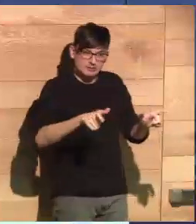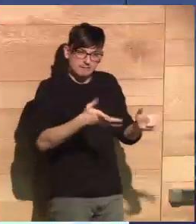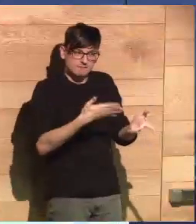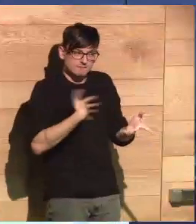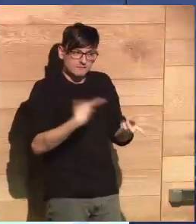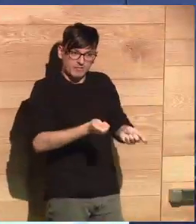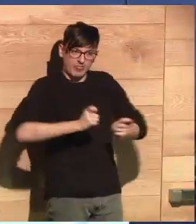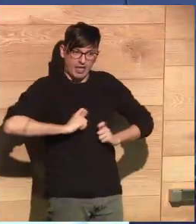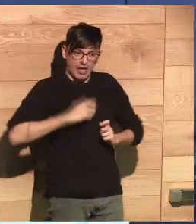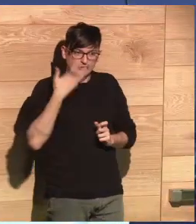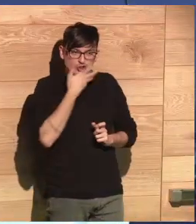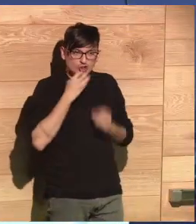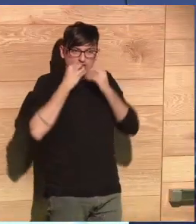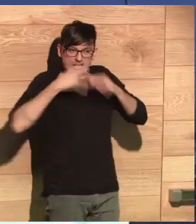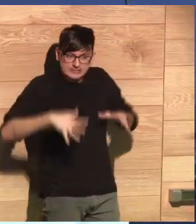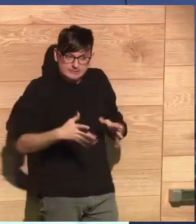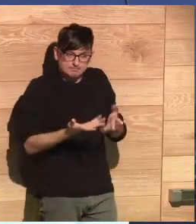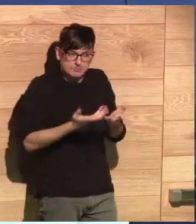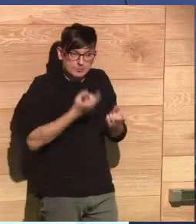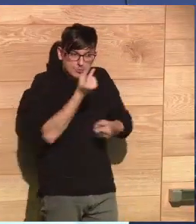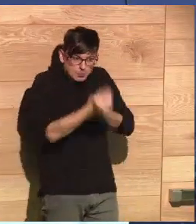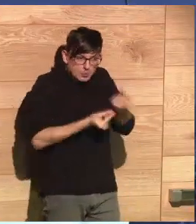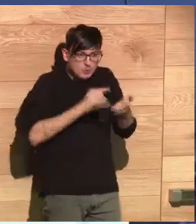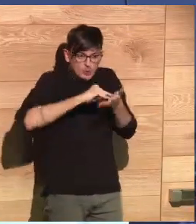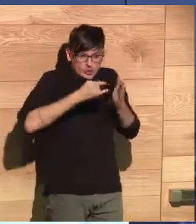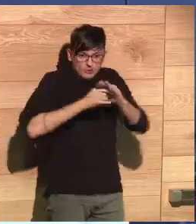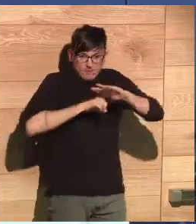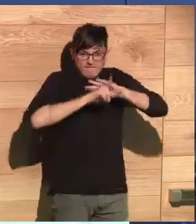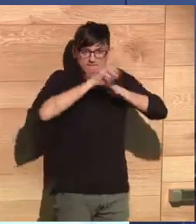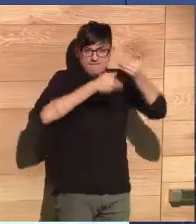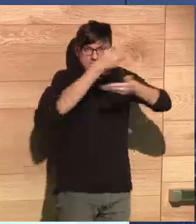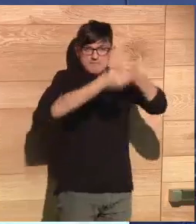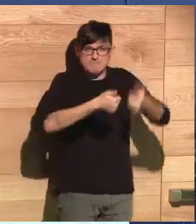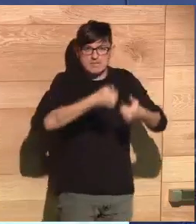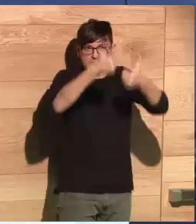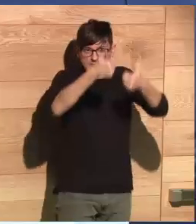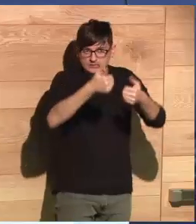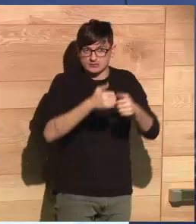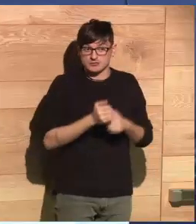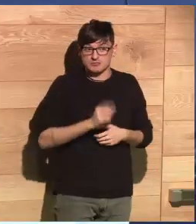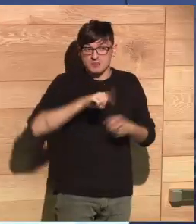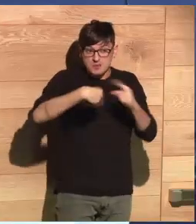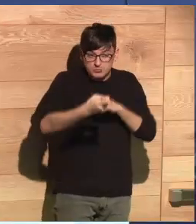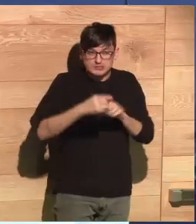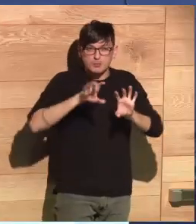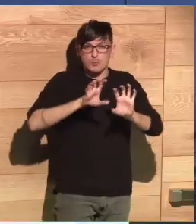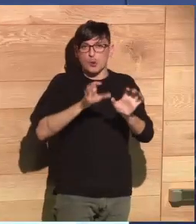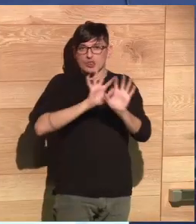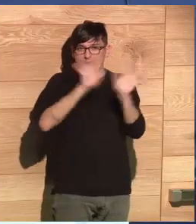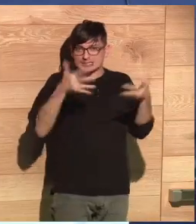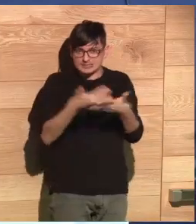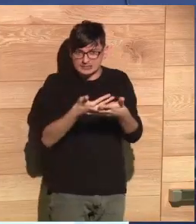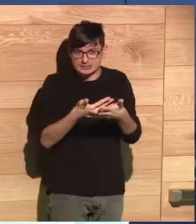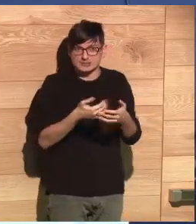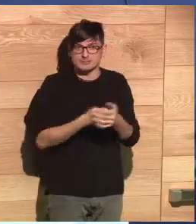que no habíamos tenido en cuenta y que fueron haciendo que el proyecto evolucionara durante todo este tiempo. Después llegó el podcast, que fue el día que nos hicimos